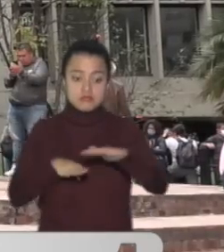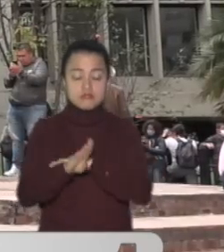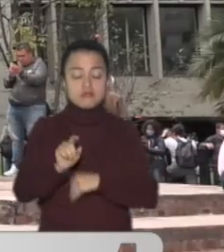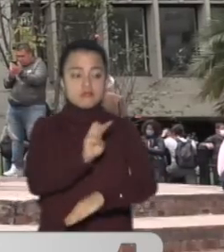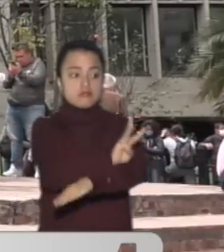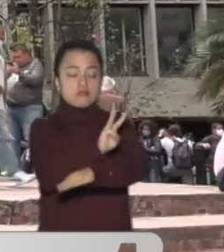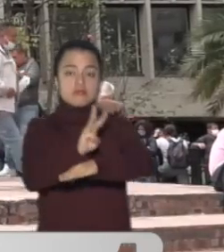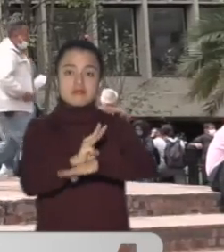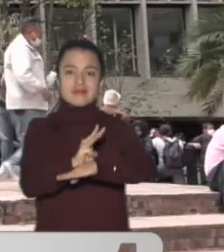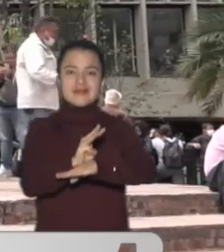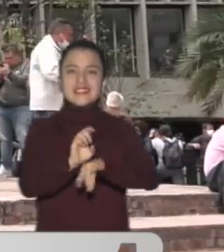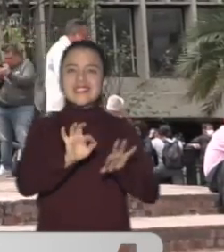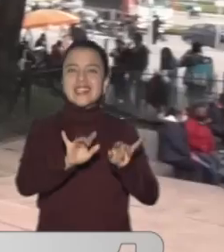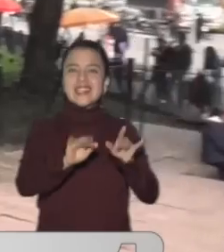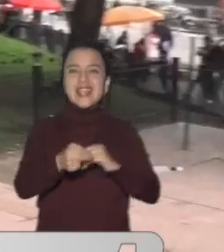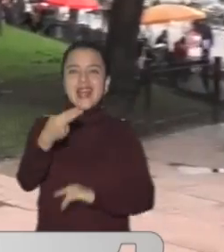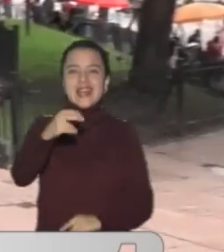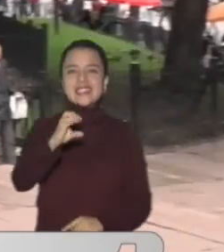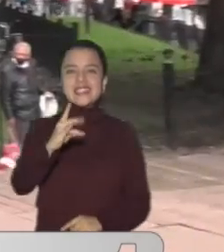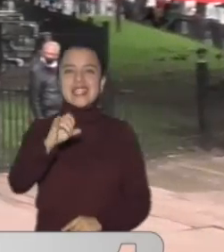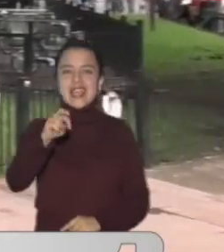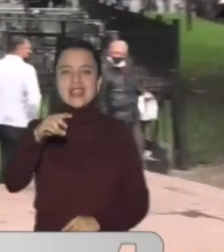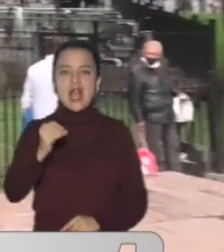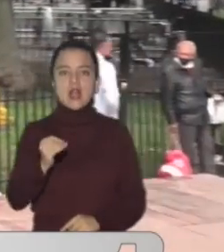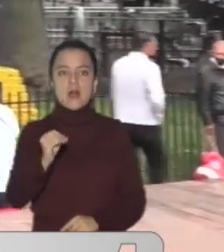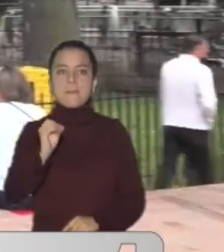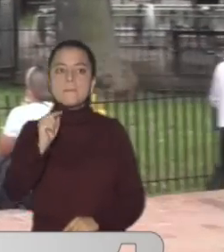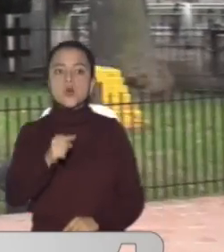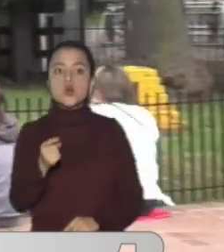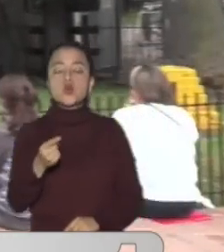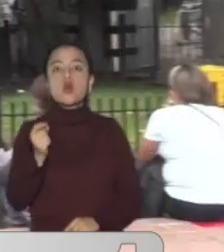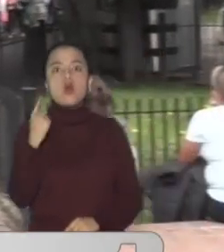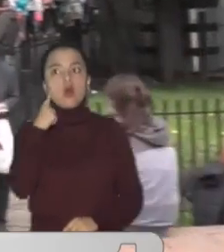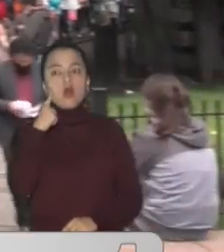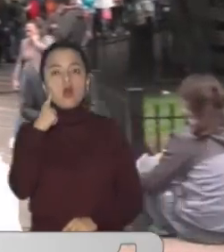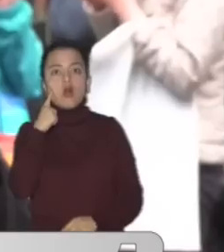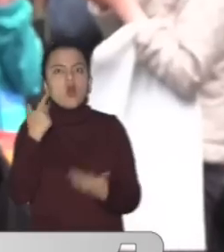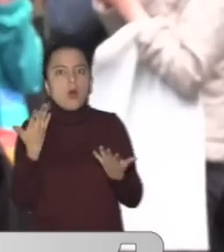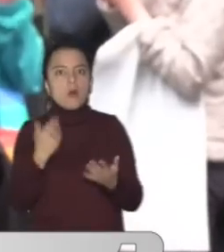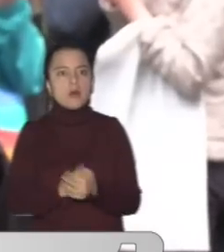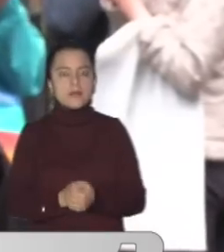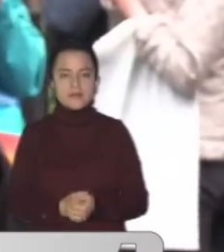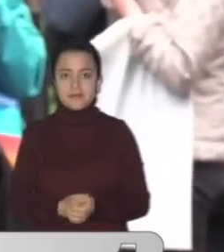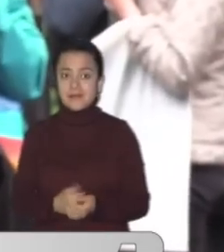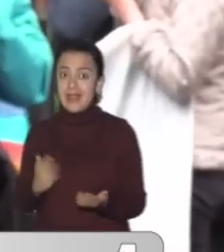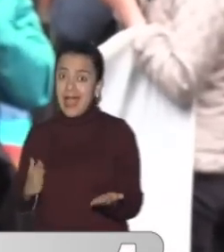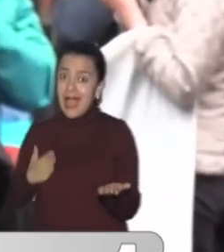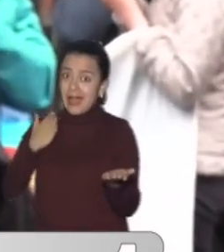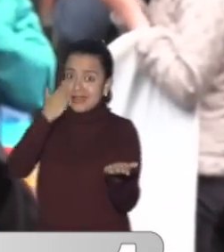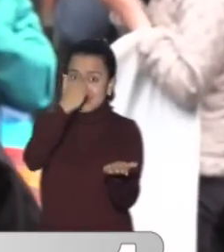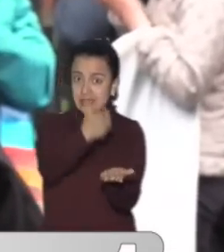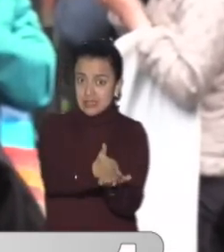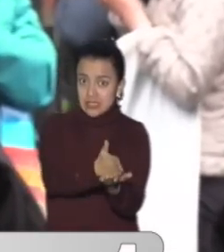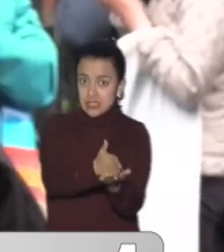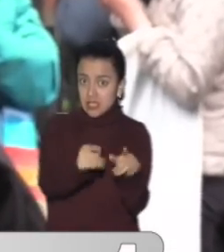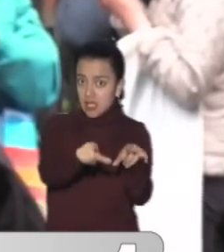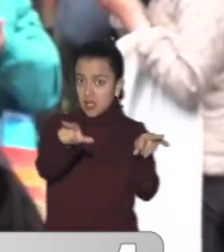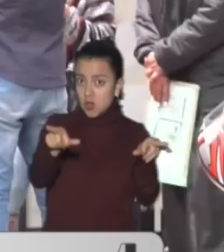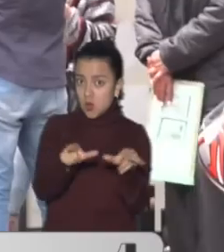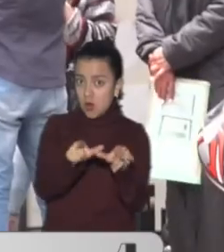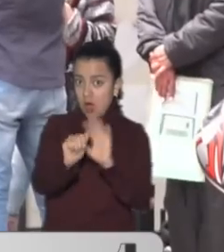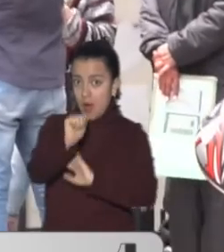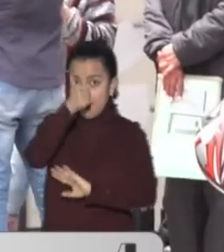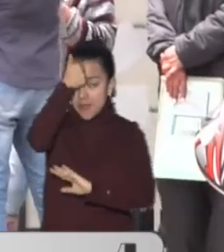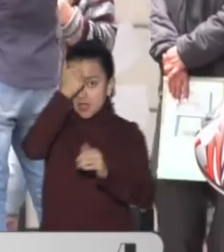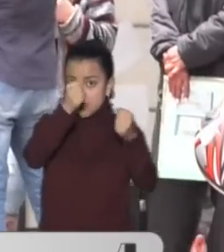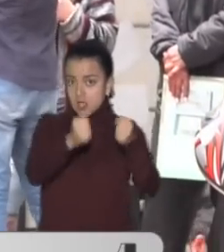de la Secretaría de Hacienda, le dan en este botón y tienen dos opciones: descargar el recibo y asistir a un punto presencial a hacer el determinado pago, o